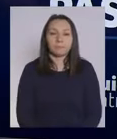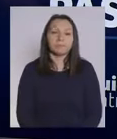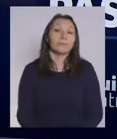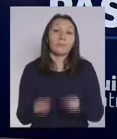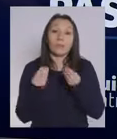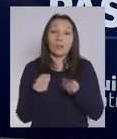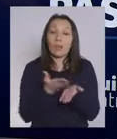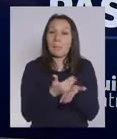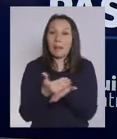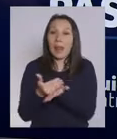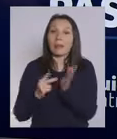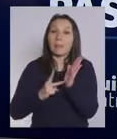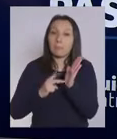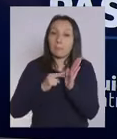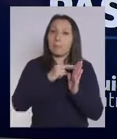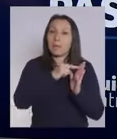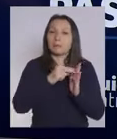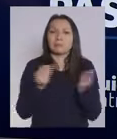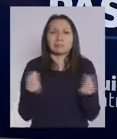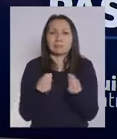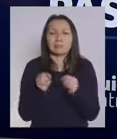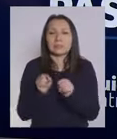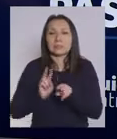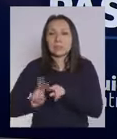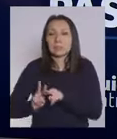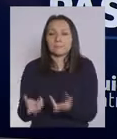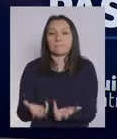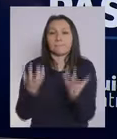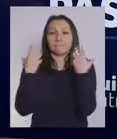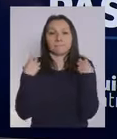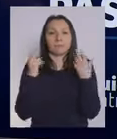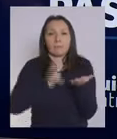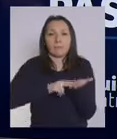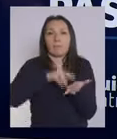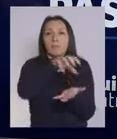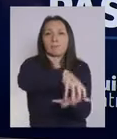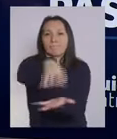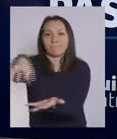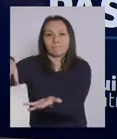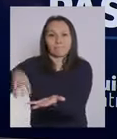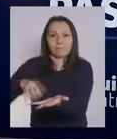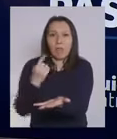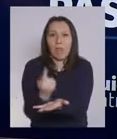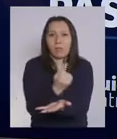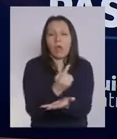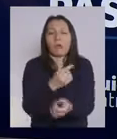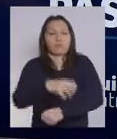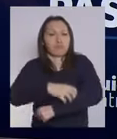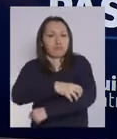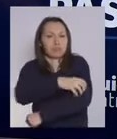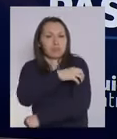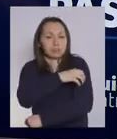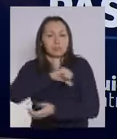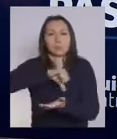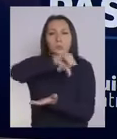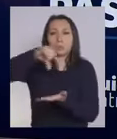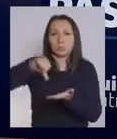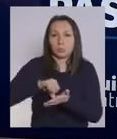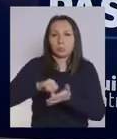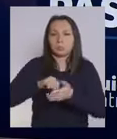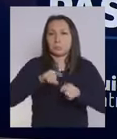Bueno, el plan paso a paso precisamente se hace cargo de las realidades locales de cada región, de cada ciudad, de